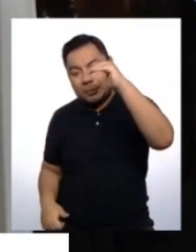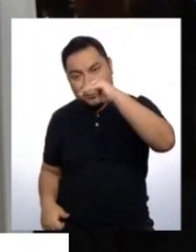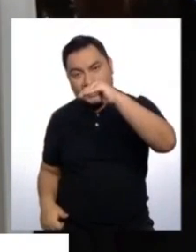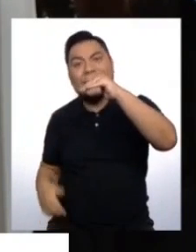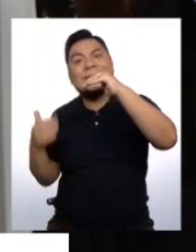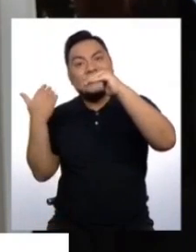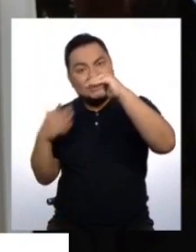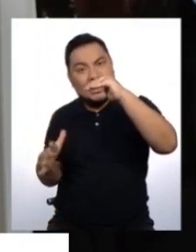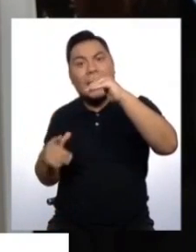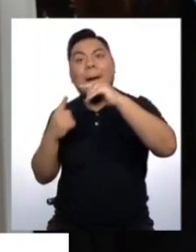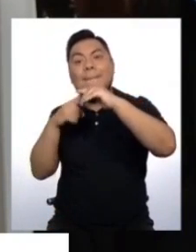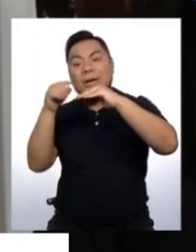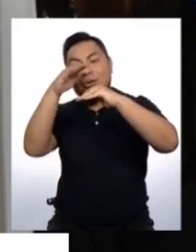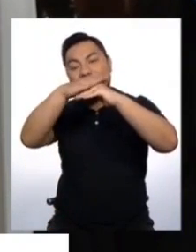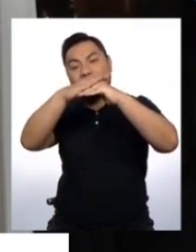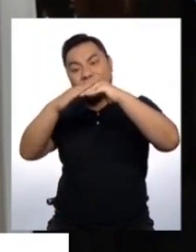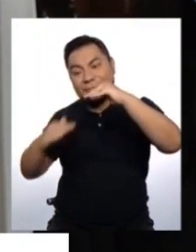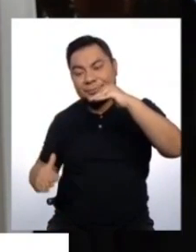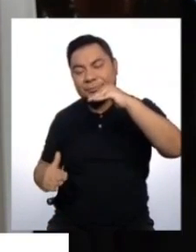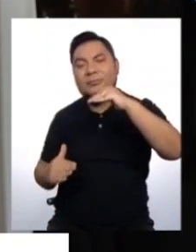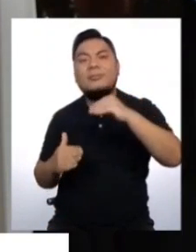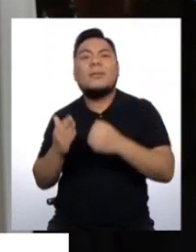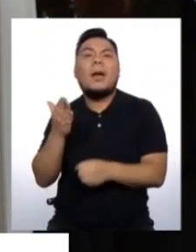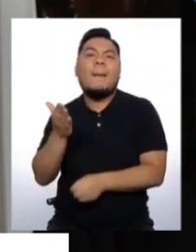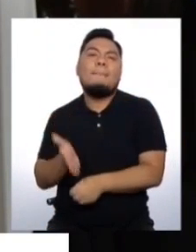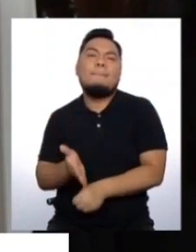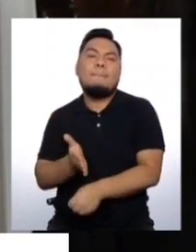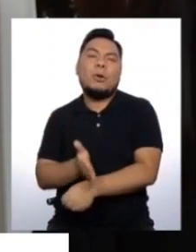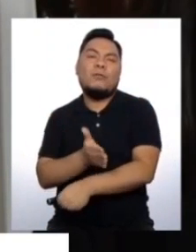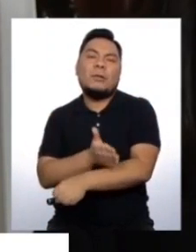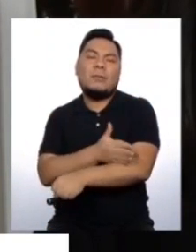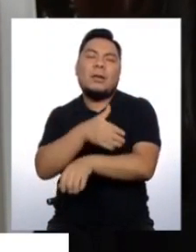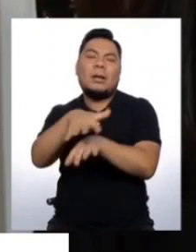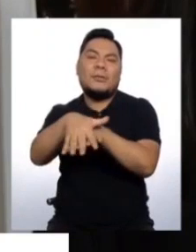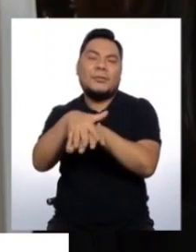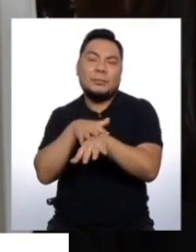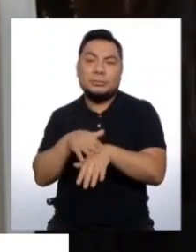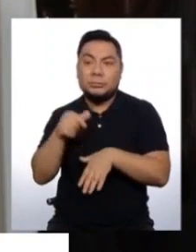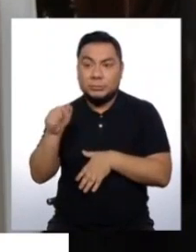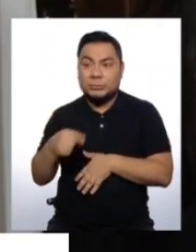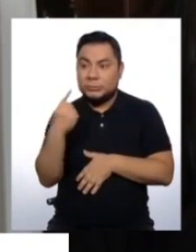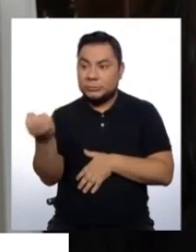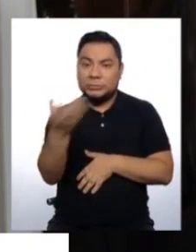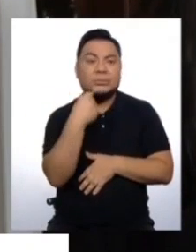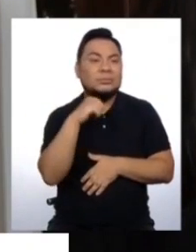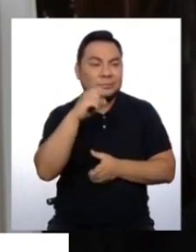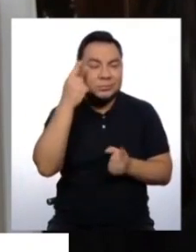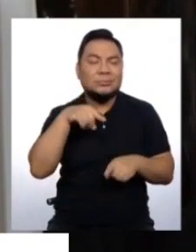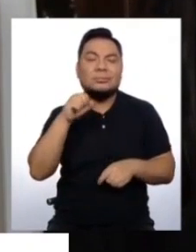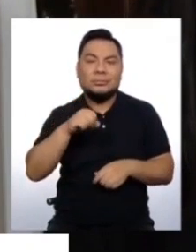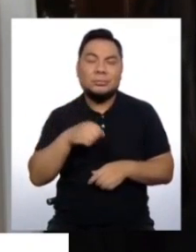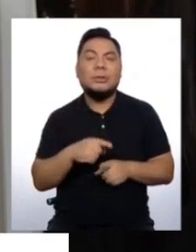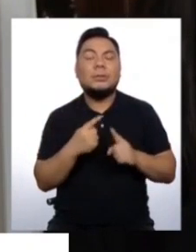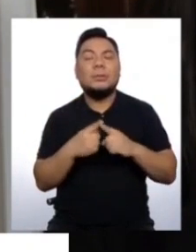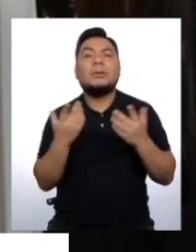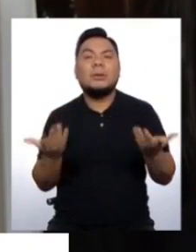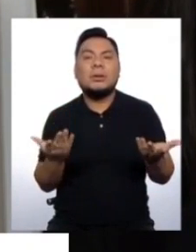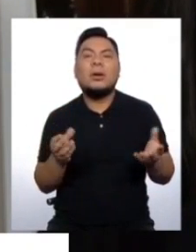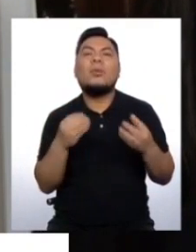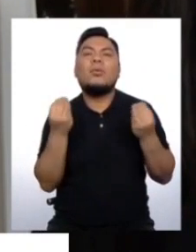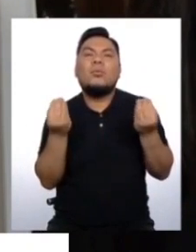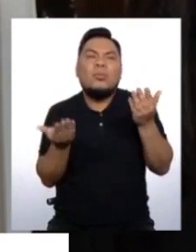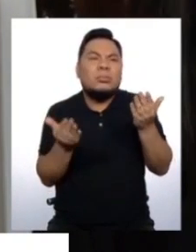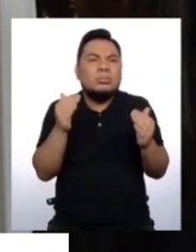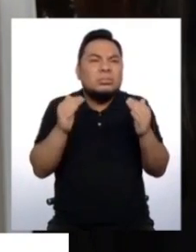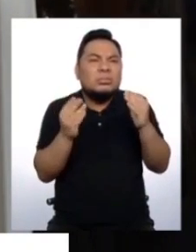progresivamente va bajando. Estos estudios no solamente son de carácter nacional, sino de carácter subnacional. ¿Cómo se mide